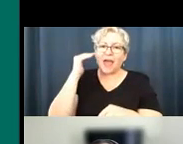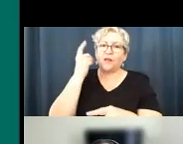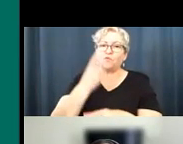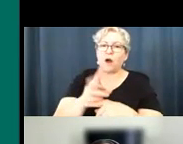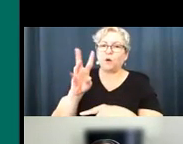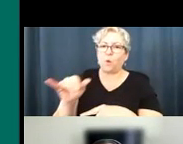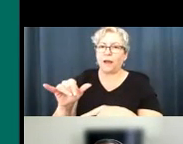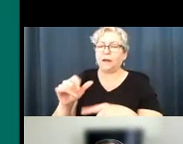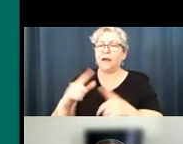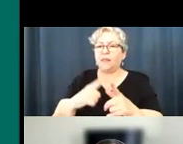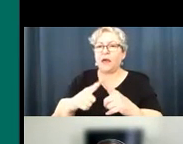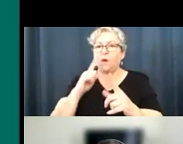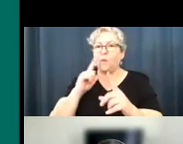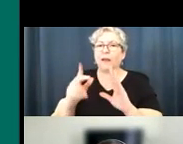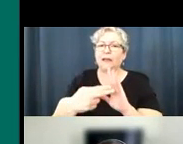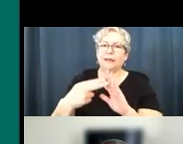va